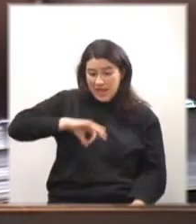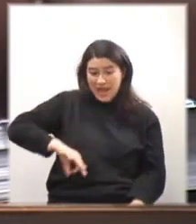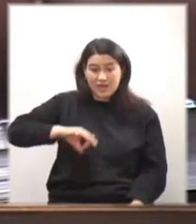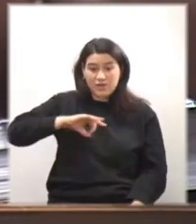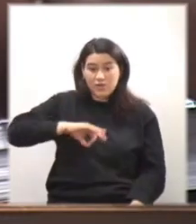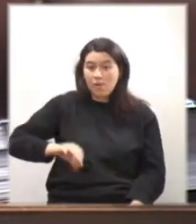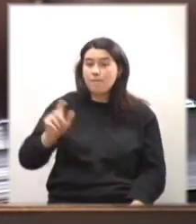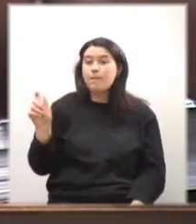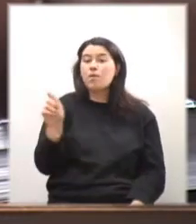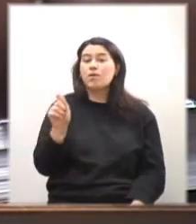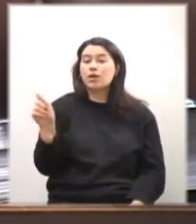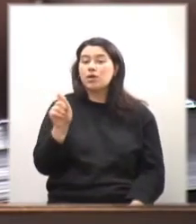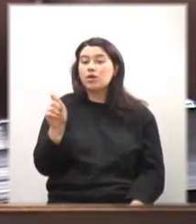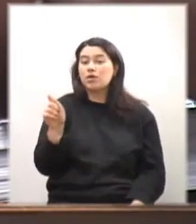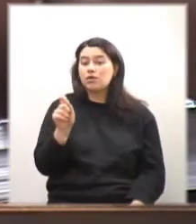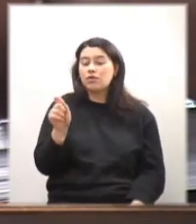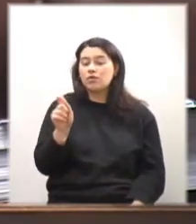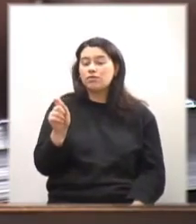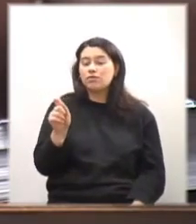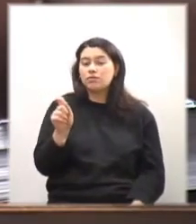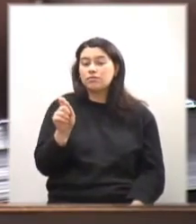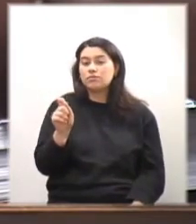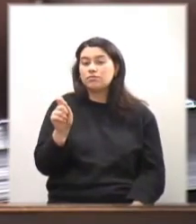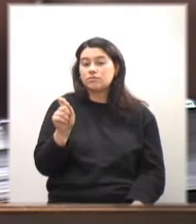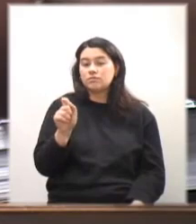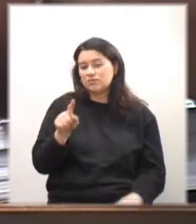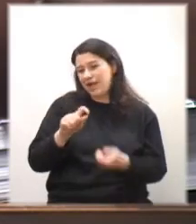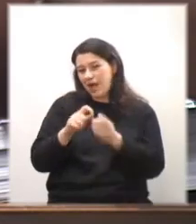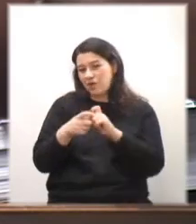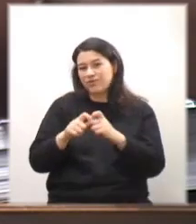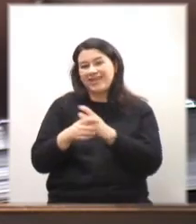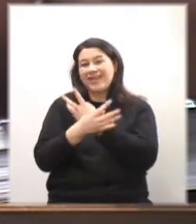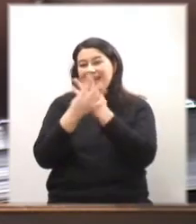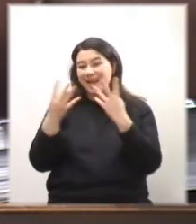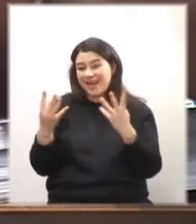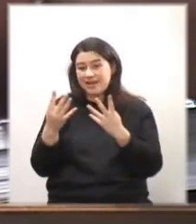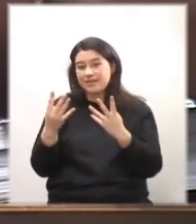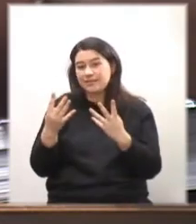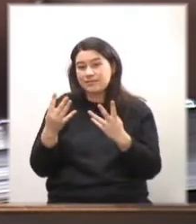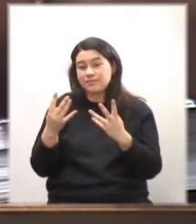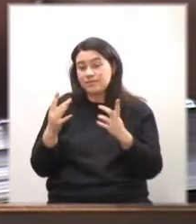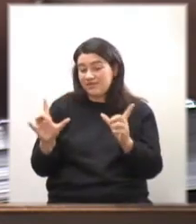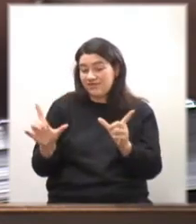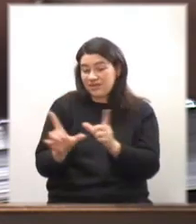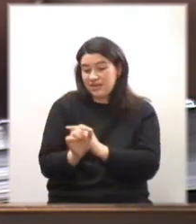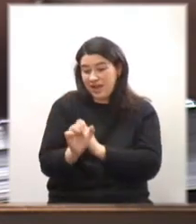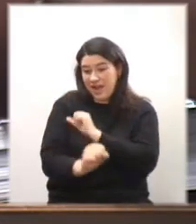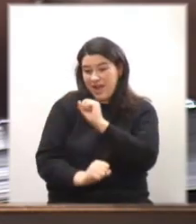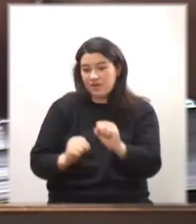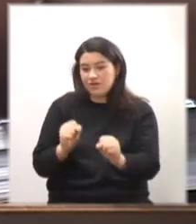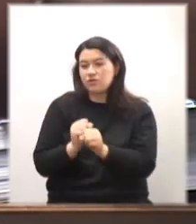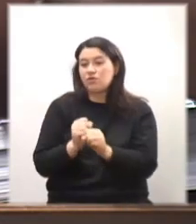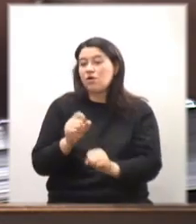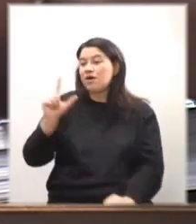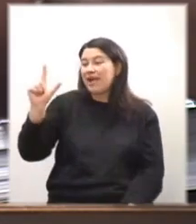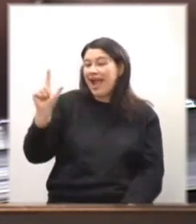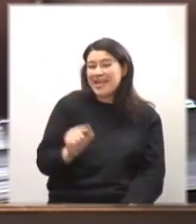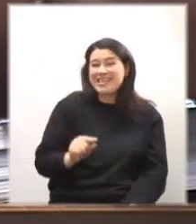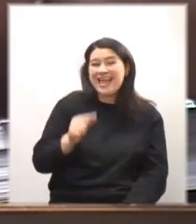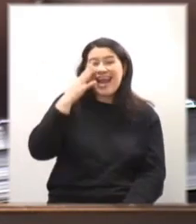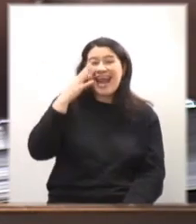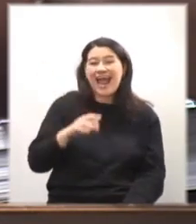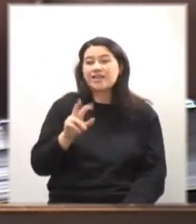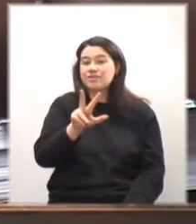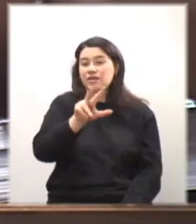el sector público, en base a sus ajustes generales, cerrarán este año con una caída real de